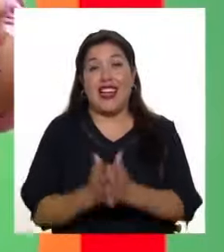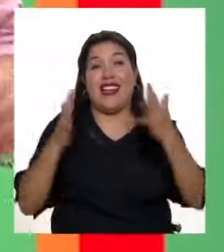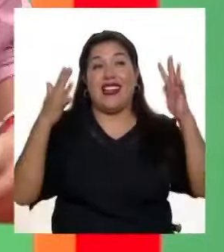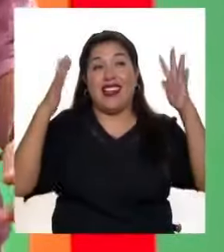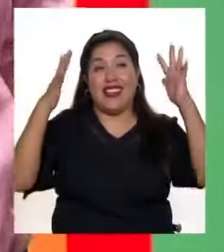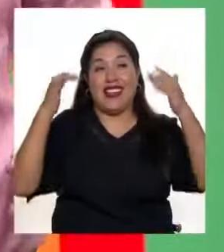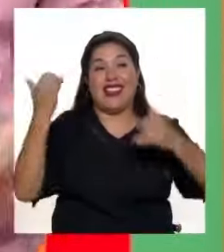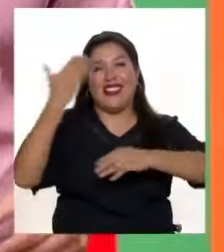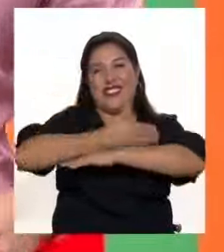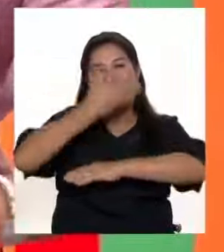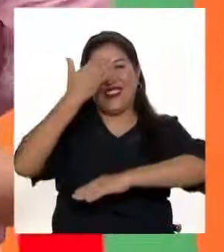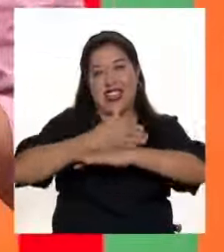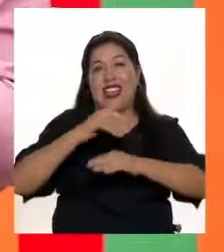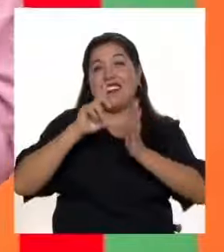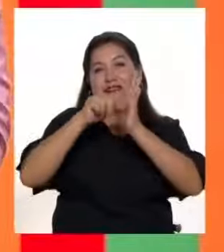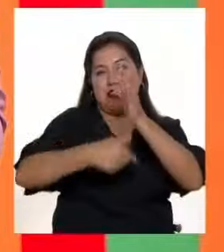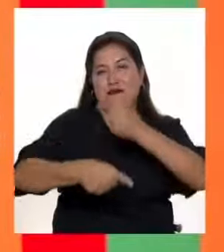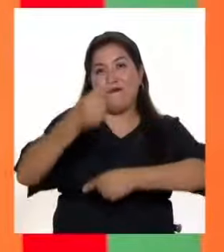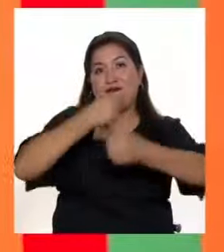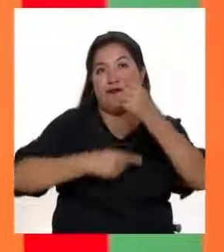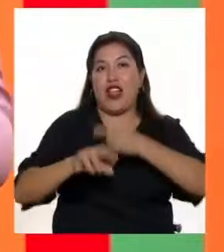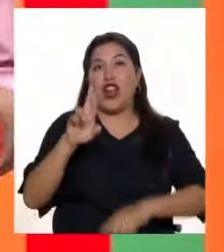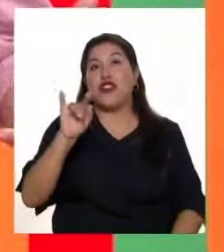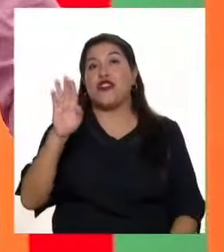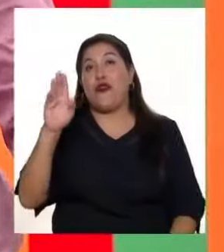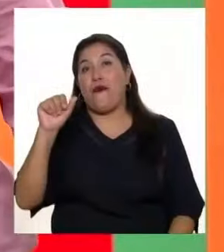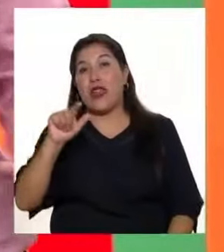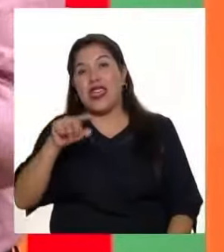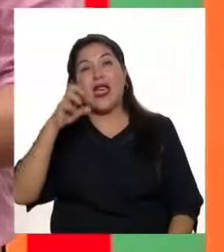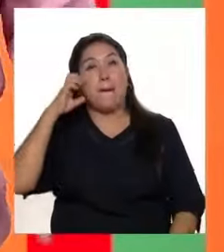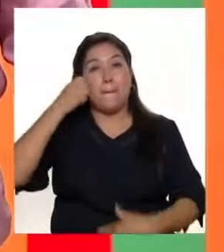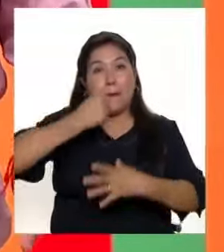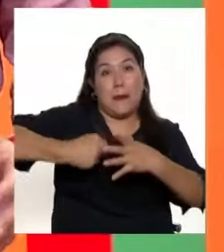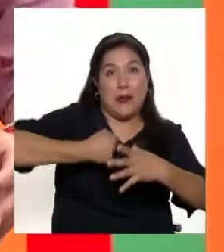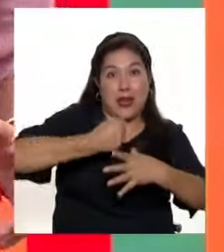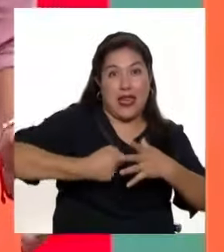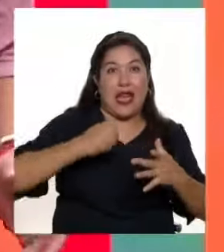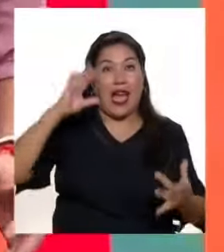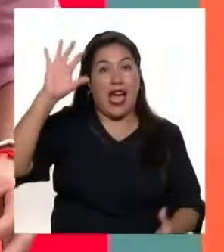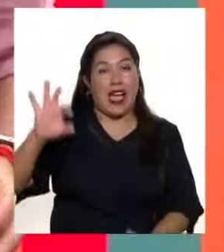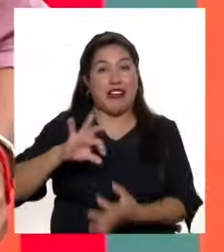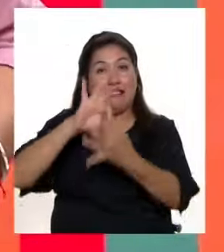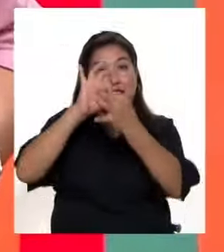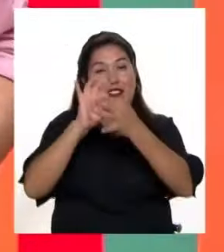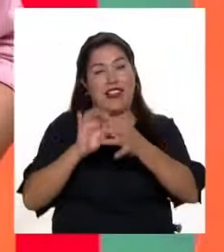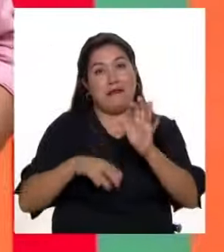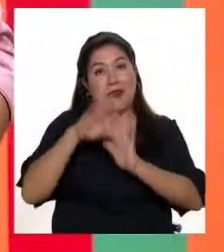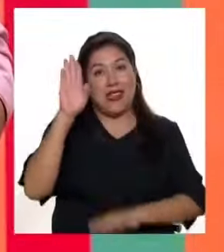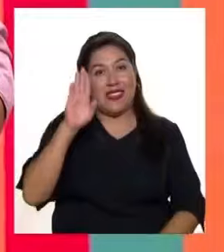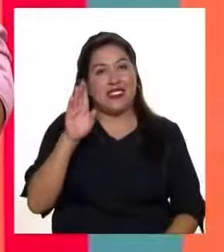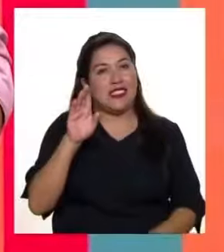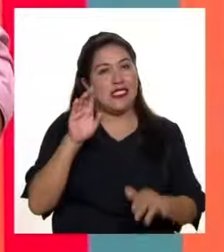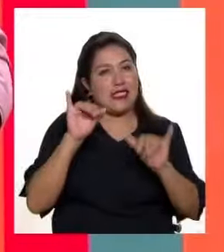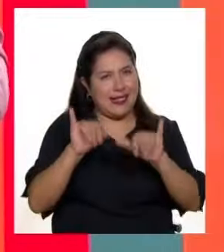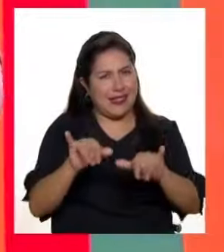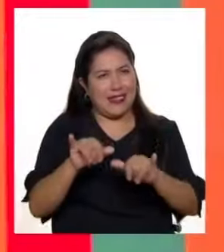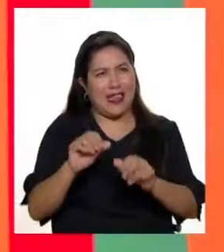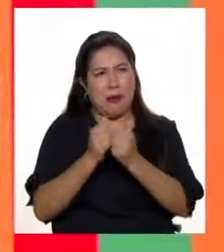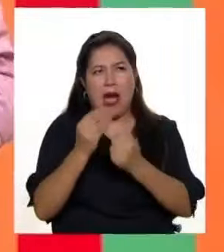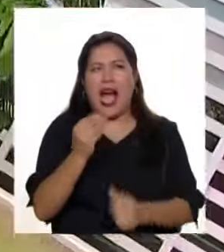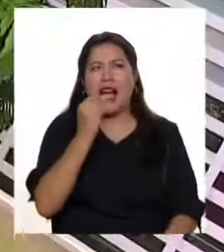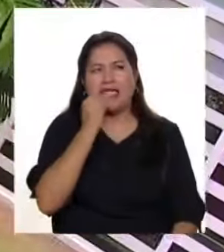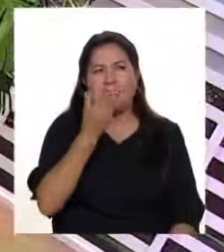a la pausa y ya regresamos con Rubí, con Pisu, con la cocina. Estos más conectados. ¡No te muevas! ¡Ya venimos! El pan está buenazo.